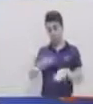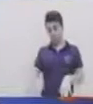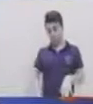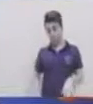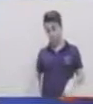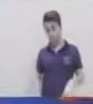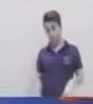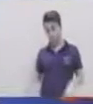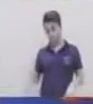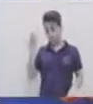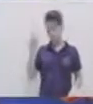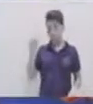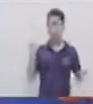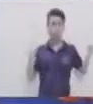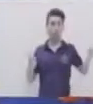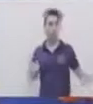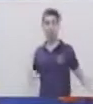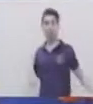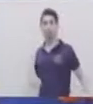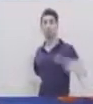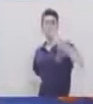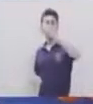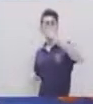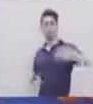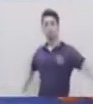Pierna derecha, brazo izquierdo, o skipping, ¿sí?